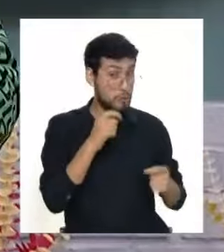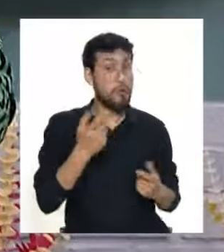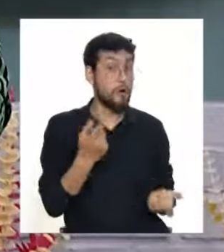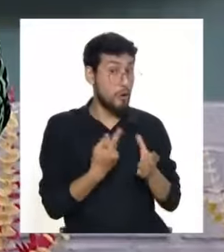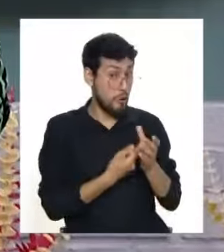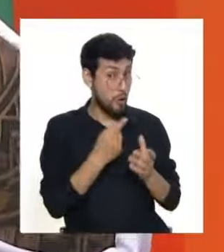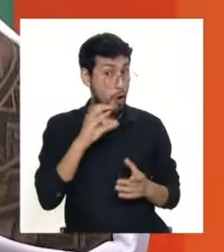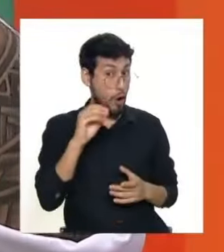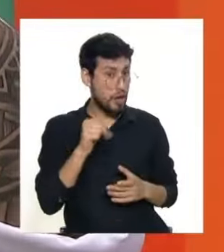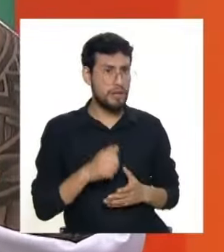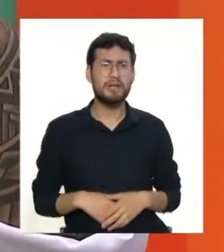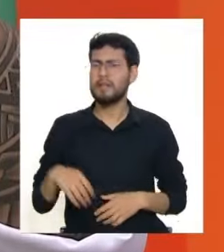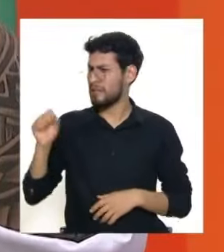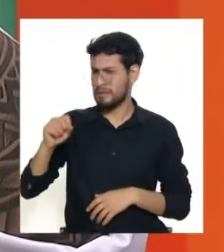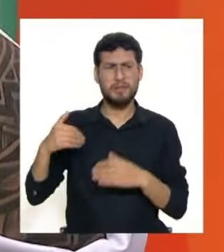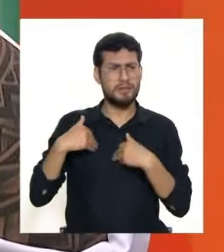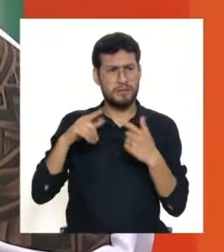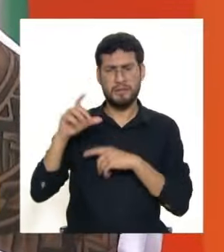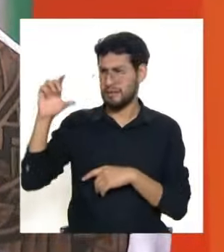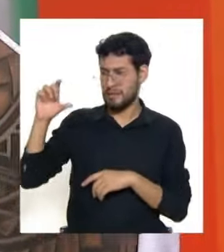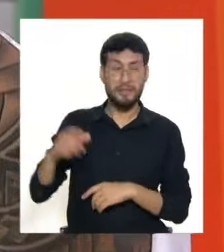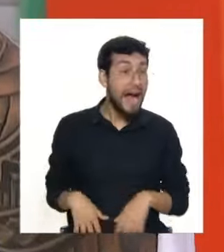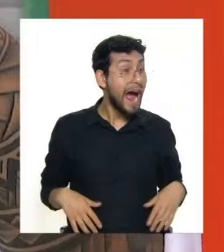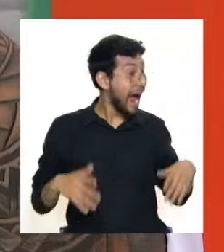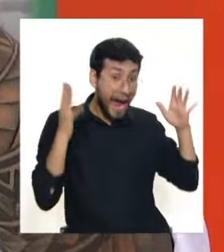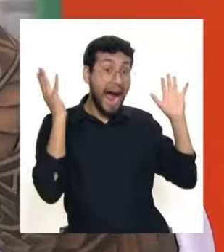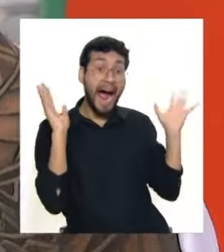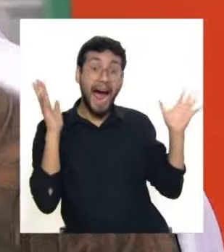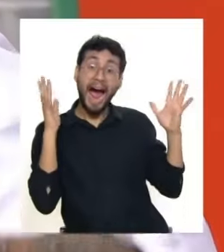de cocona. No, claro que sí, lo vamos a preparar, acá lo tengo.